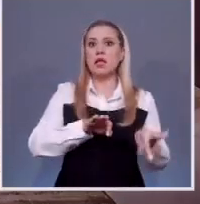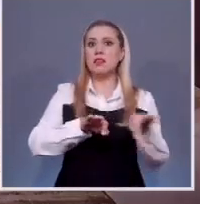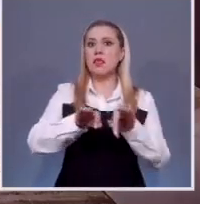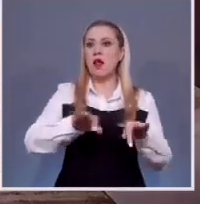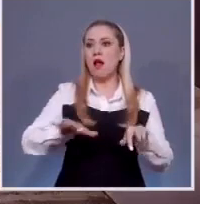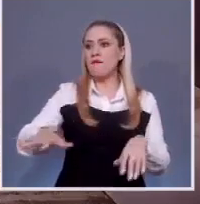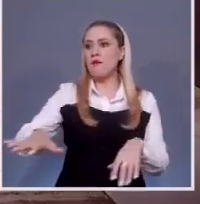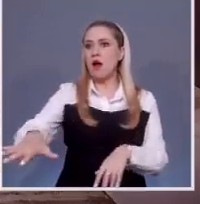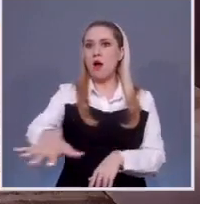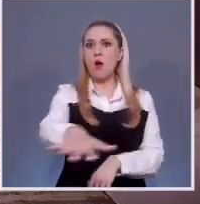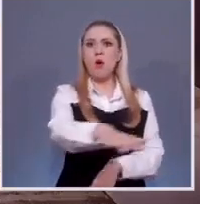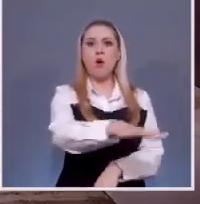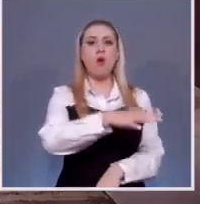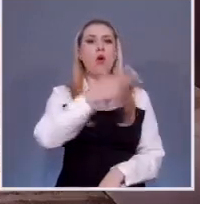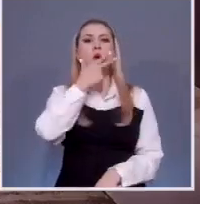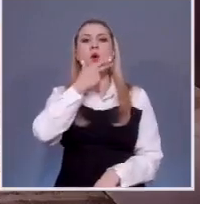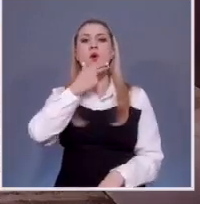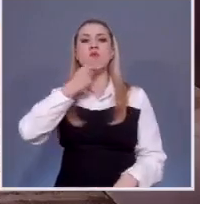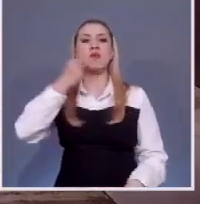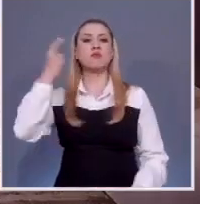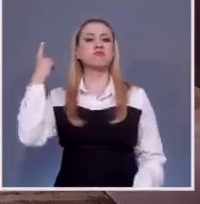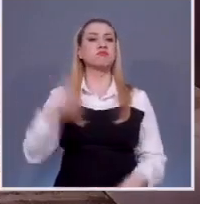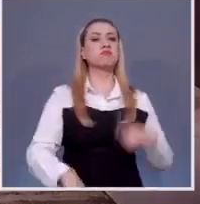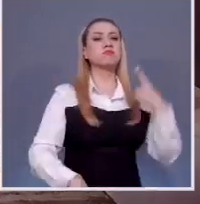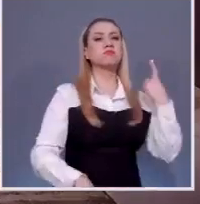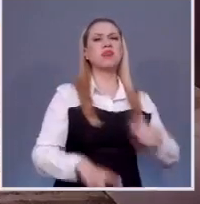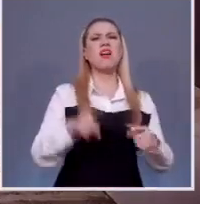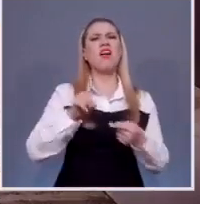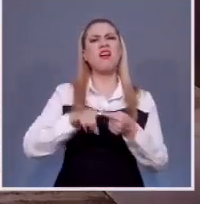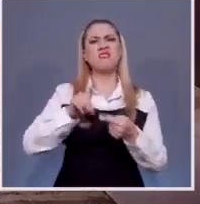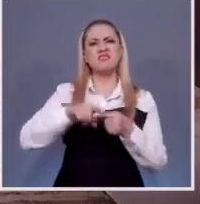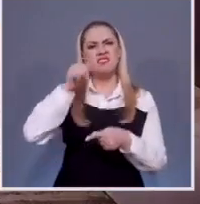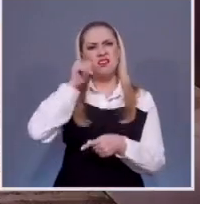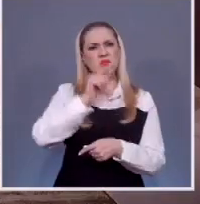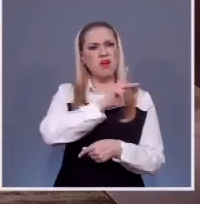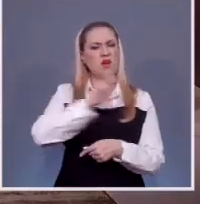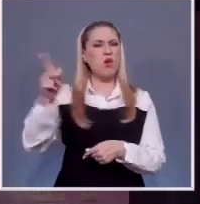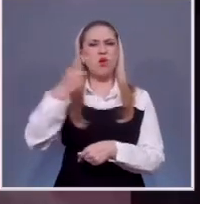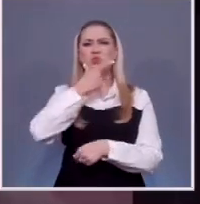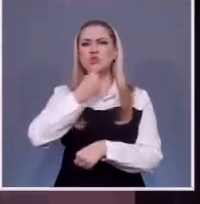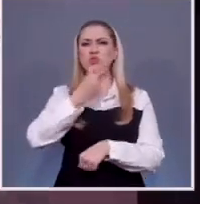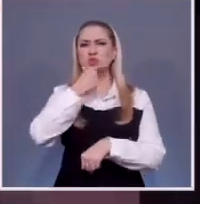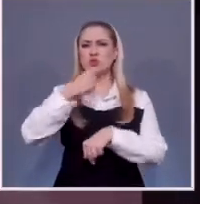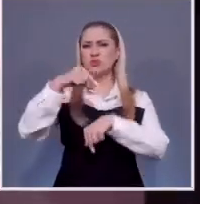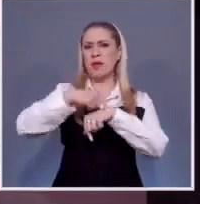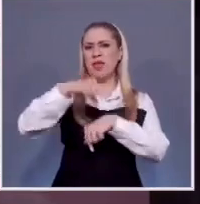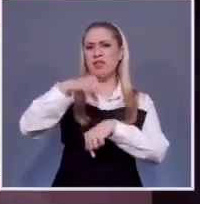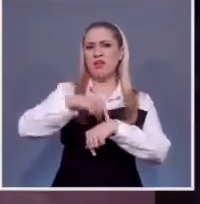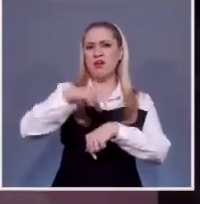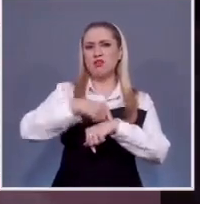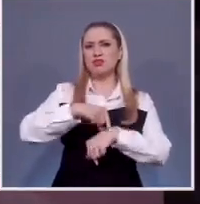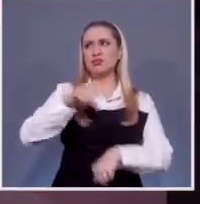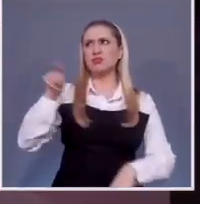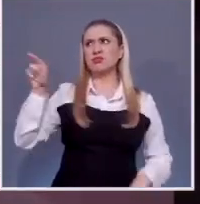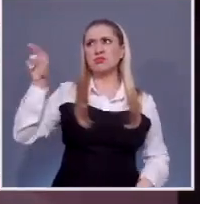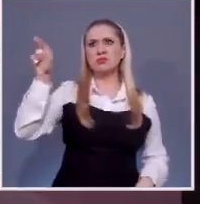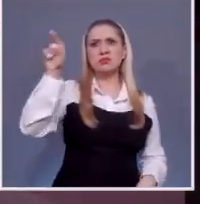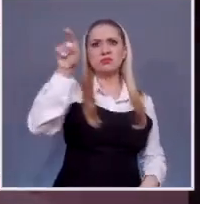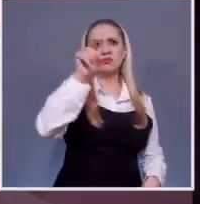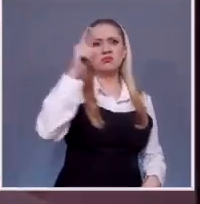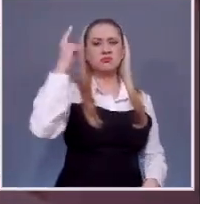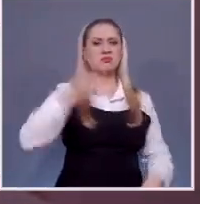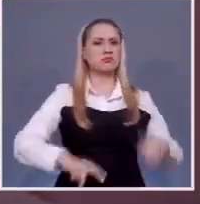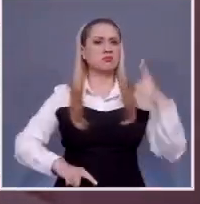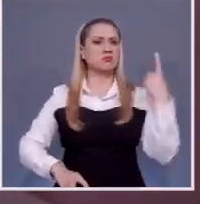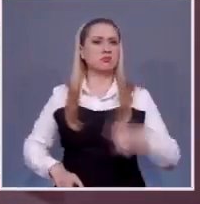jerarquizado, dominante en las estructuras médicas, también impacta en que los médicos han sufrido un proceso en su formación que no está